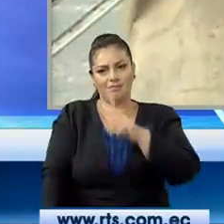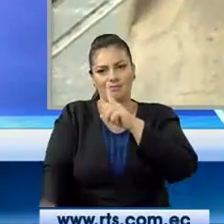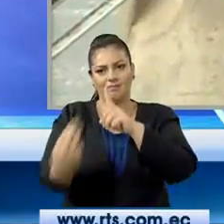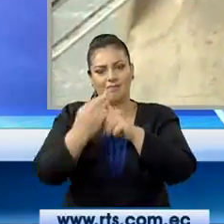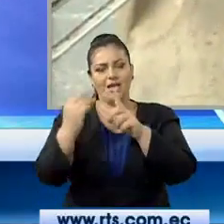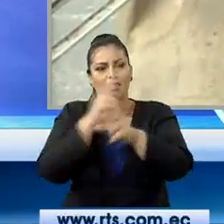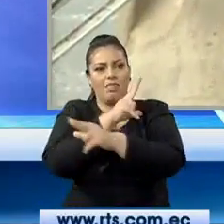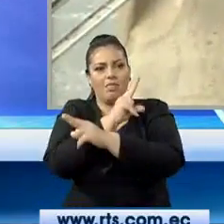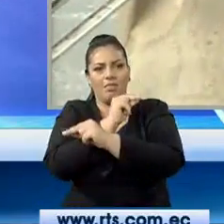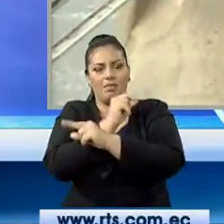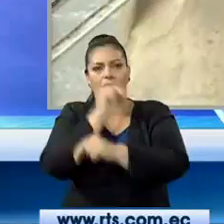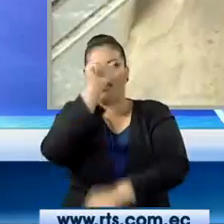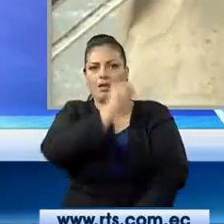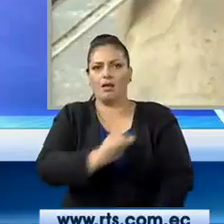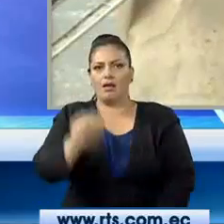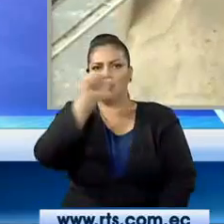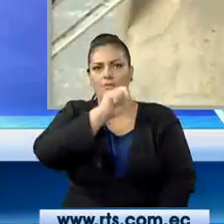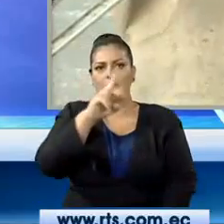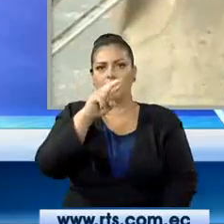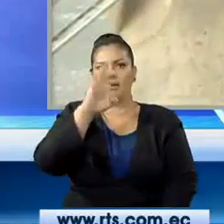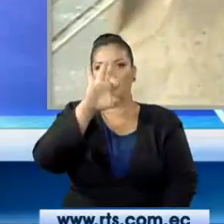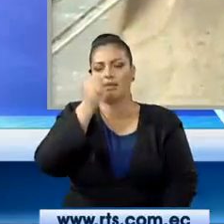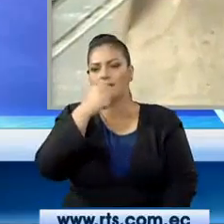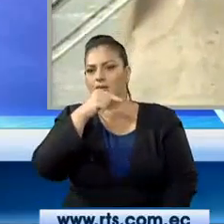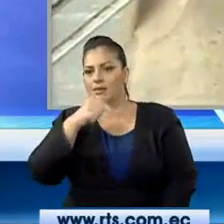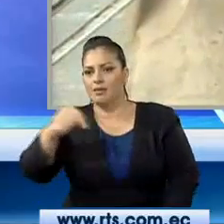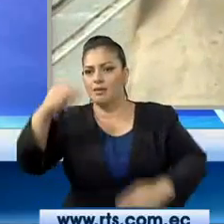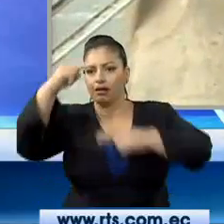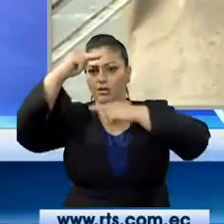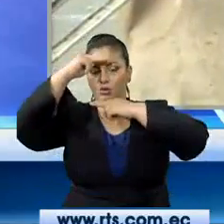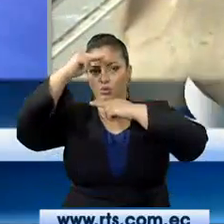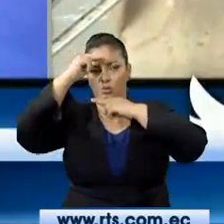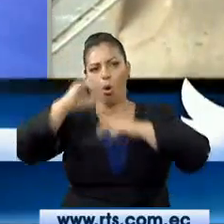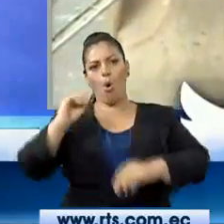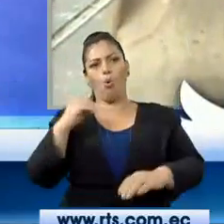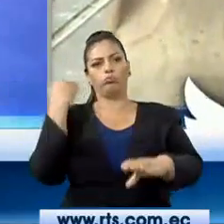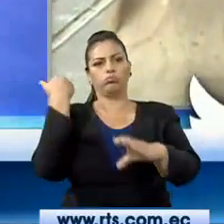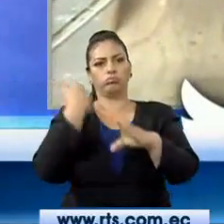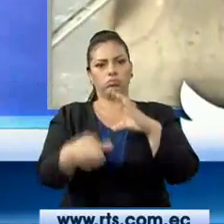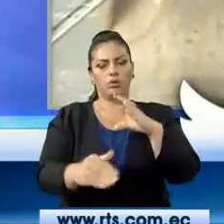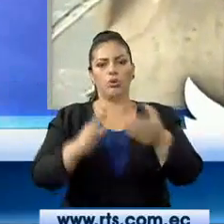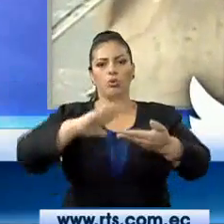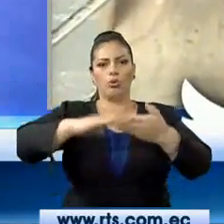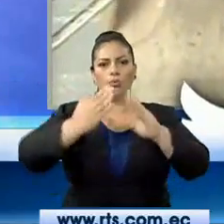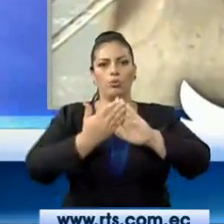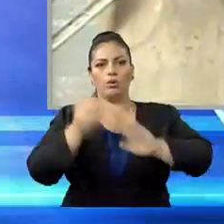Twitter RTS, arroba RTS guión bajo la noticia, a nuestro correo electrónico